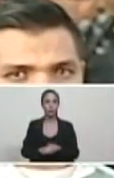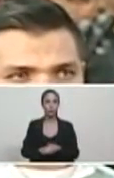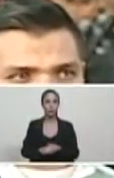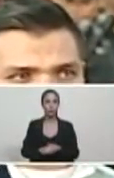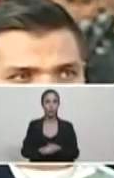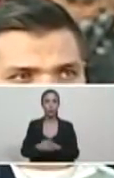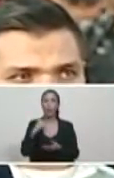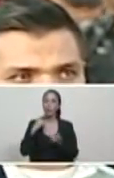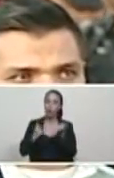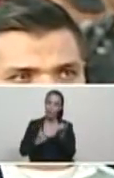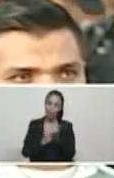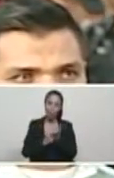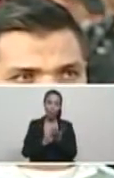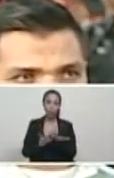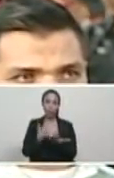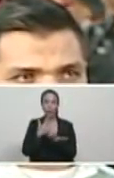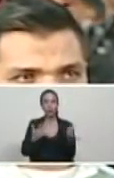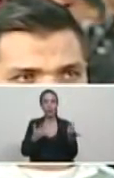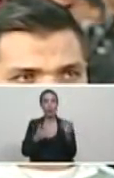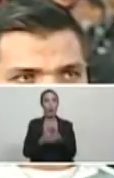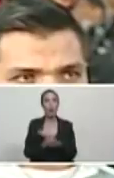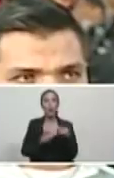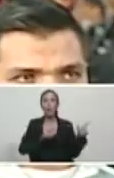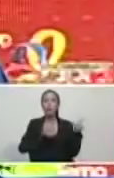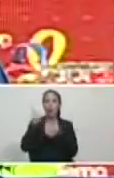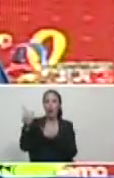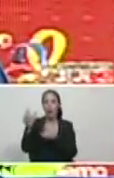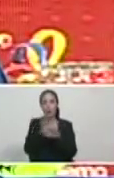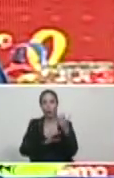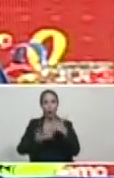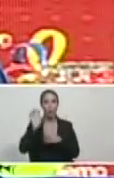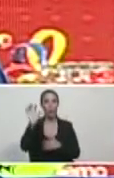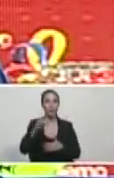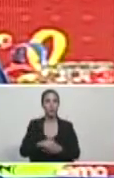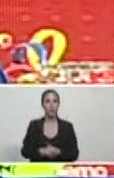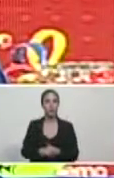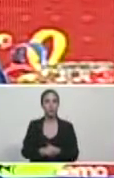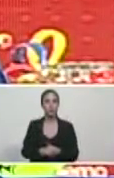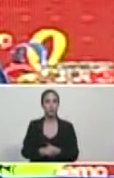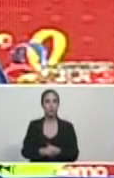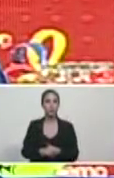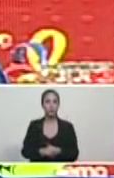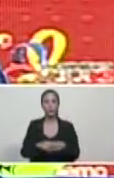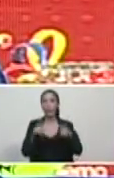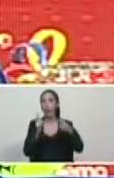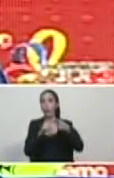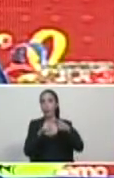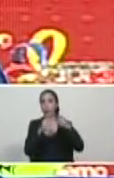con su apoyo para hacer esta gran gira nacional. Muy bien. Lo primero, los estudios.